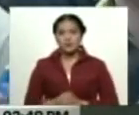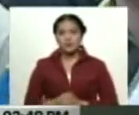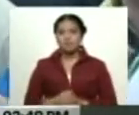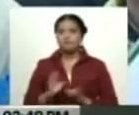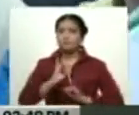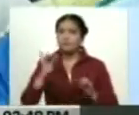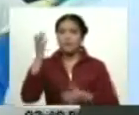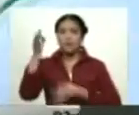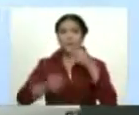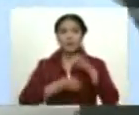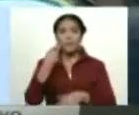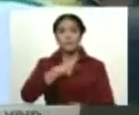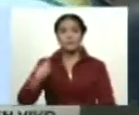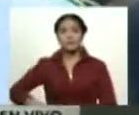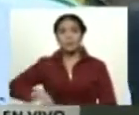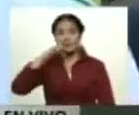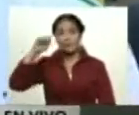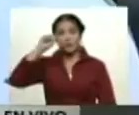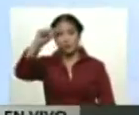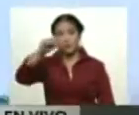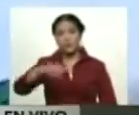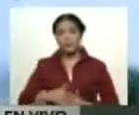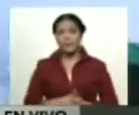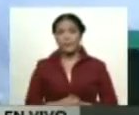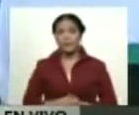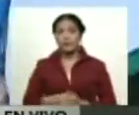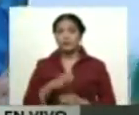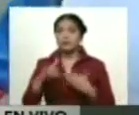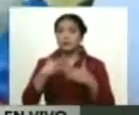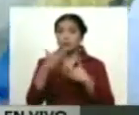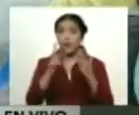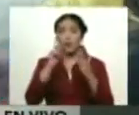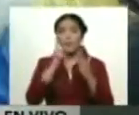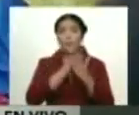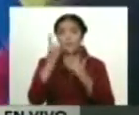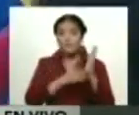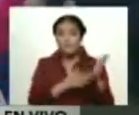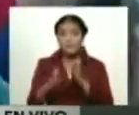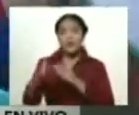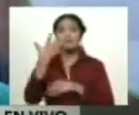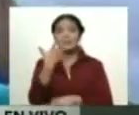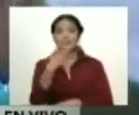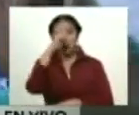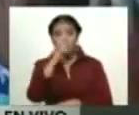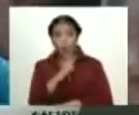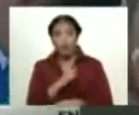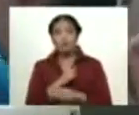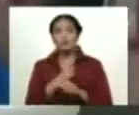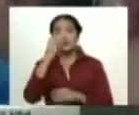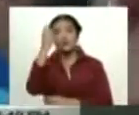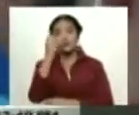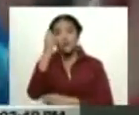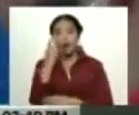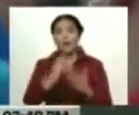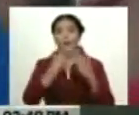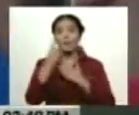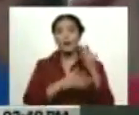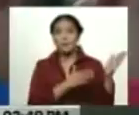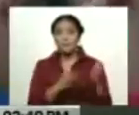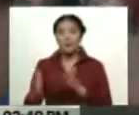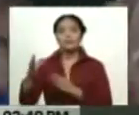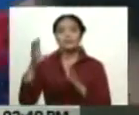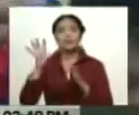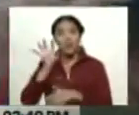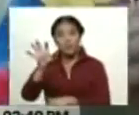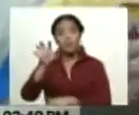señalado el presidente Nicolás Maduro el tema de avanzar en una agenda legislativa de 5 años que esté en consonancia con el plan de la patria y